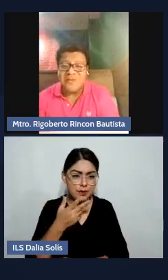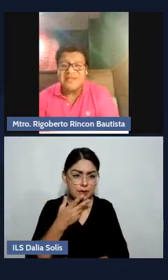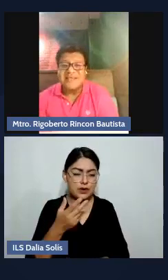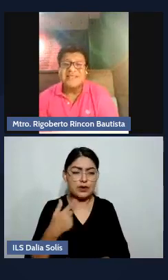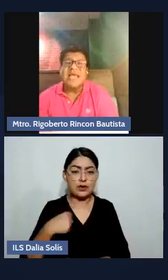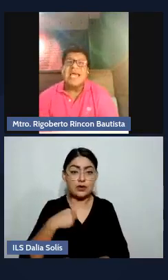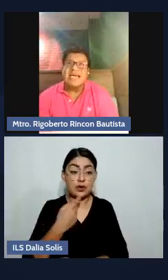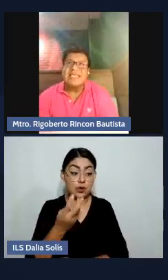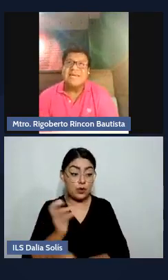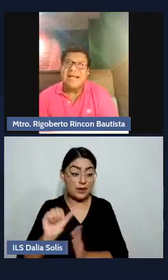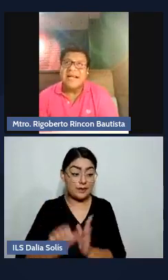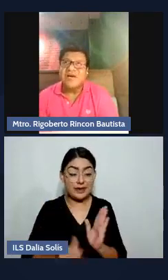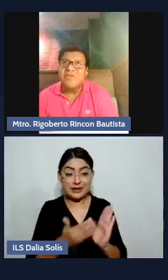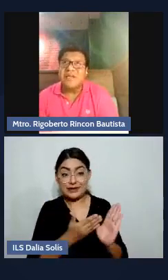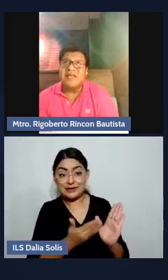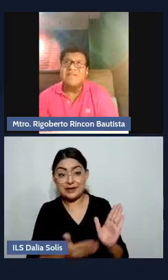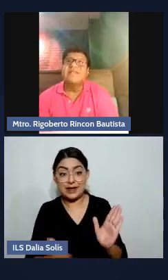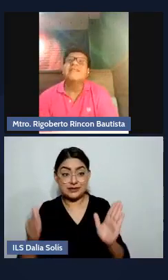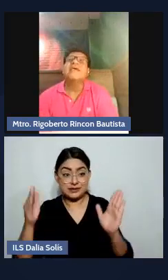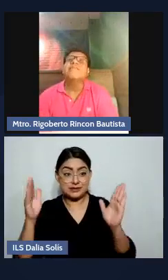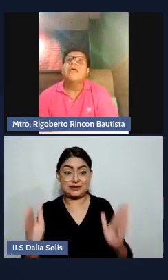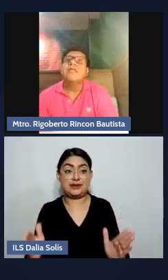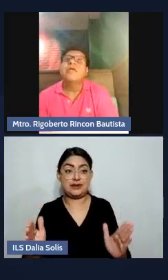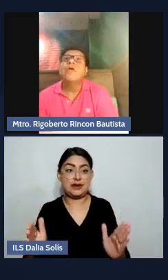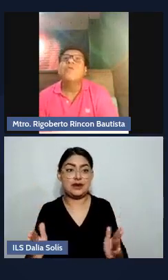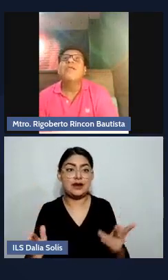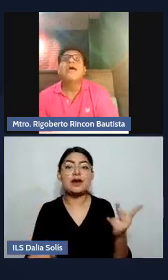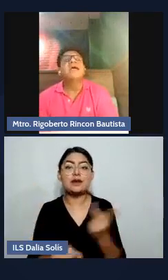es hablar completamente